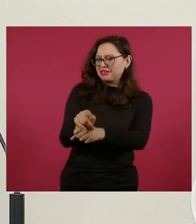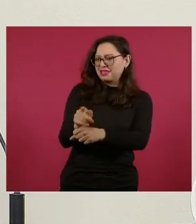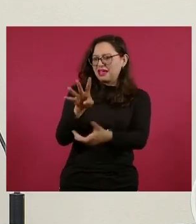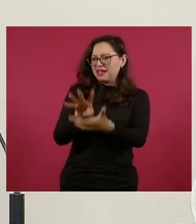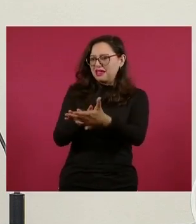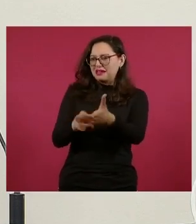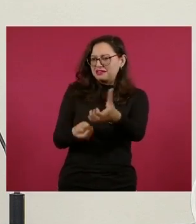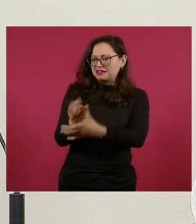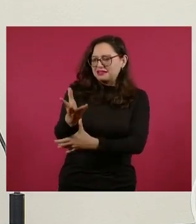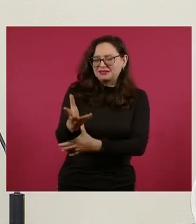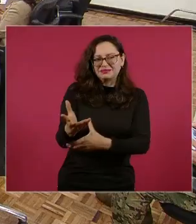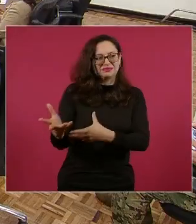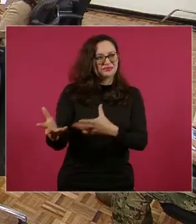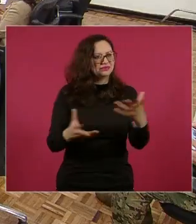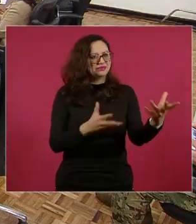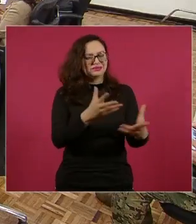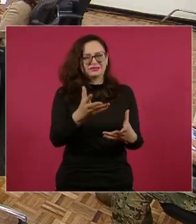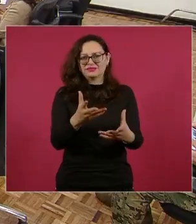porque